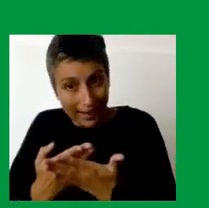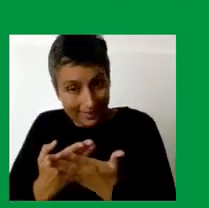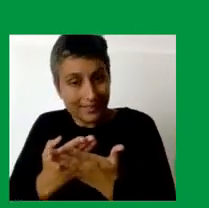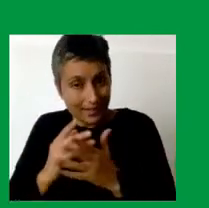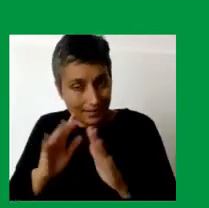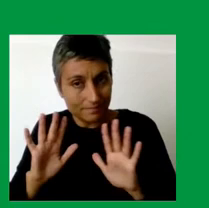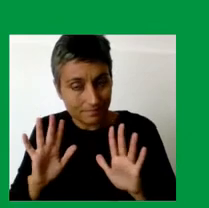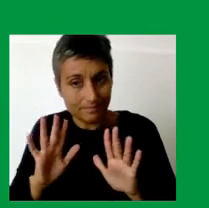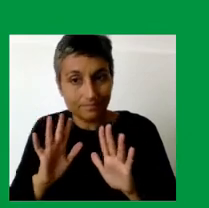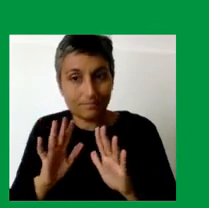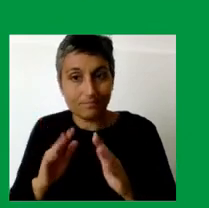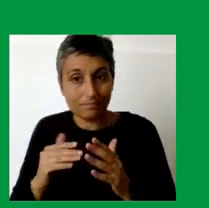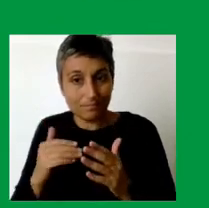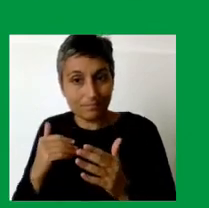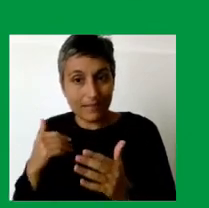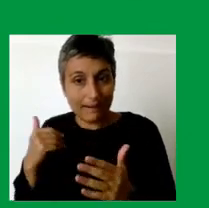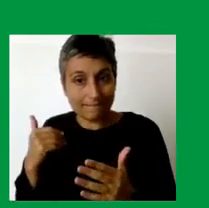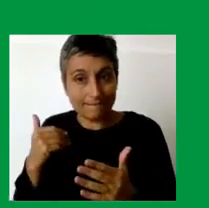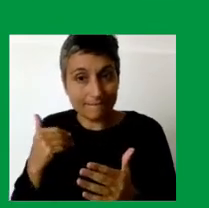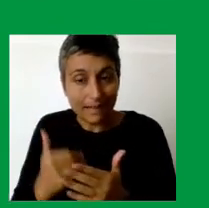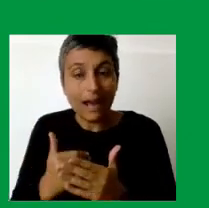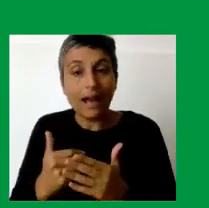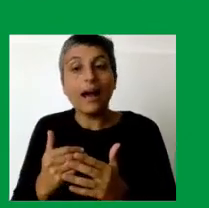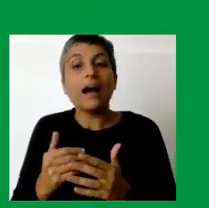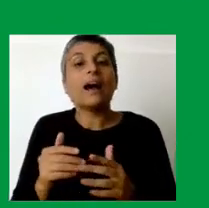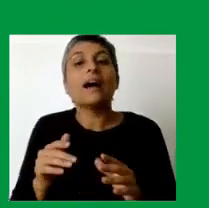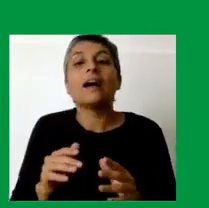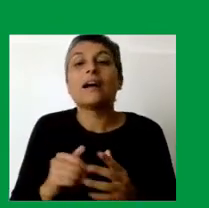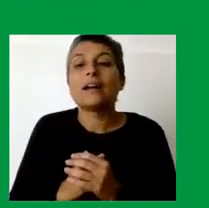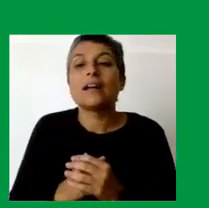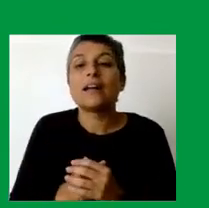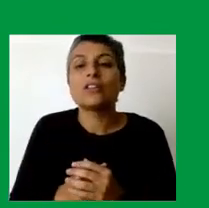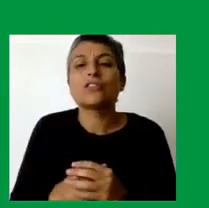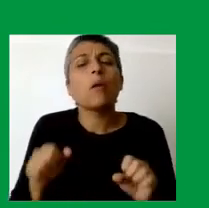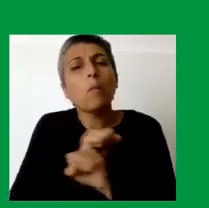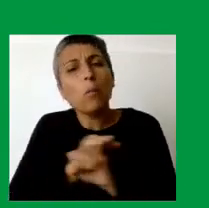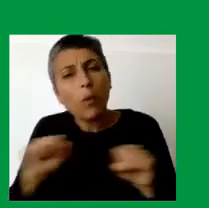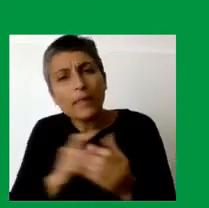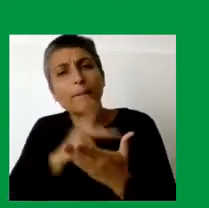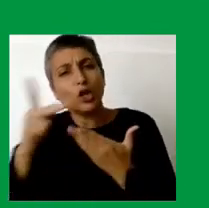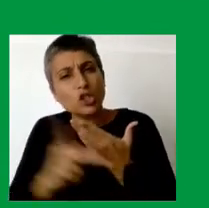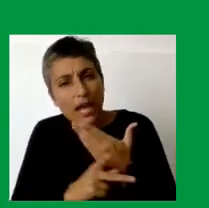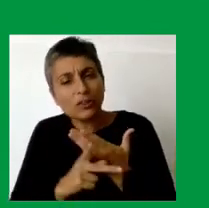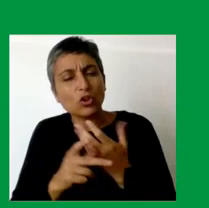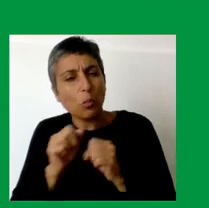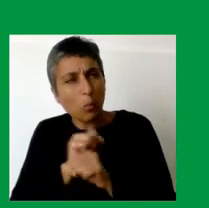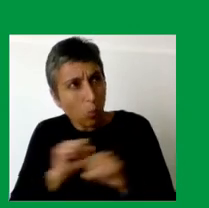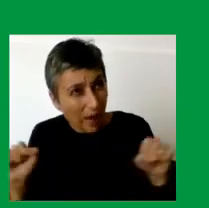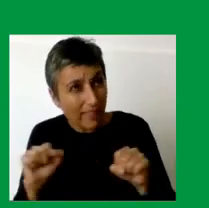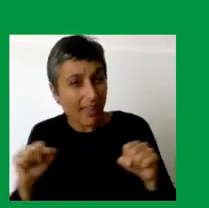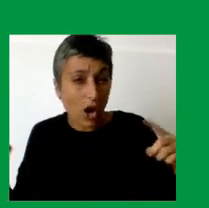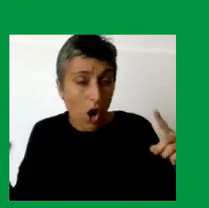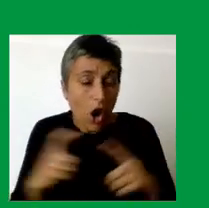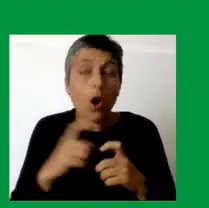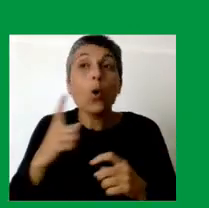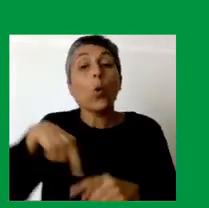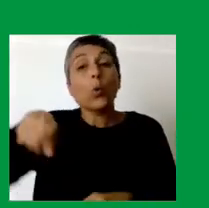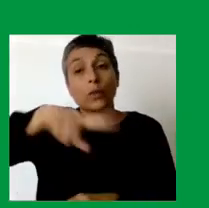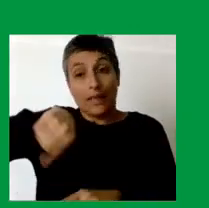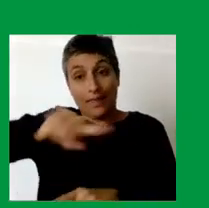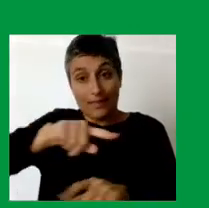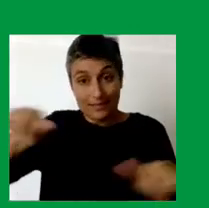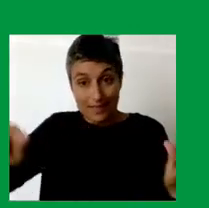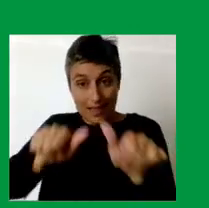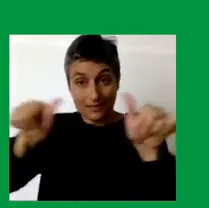acercándonos hacia el cierre para que puedan preguntar, se pueden hacer proyectos complejos, obviamente. Yo vi algunos de los proyectos que ustedes